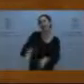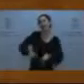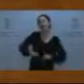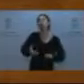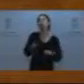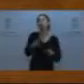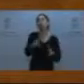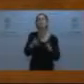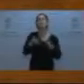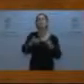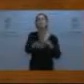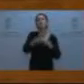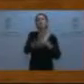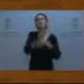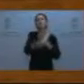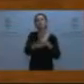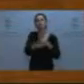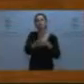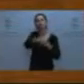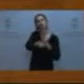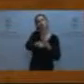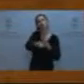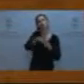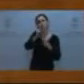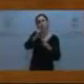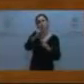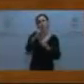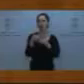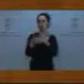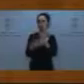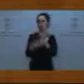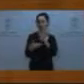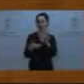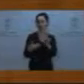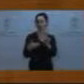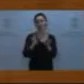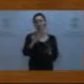durar entre 2 meses y 1 año, aunque en la práctica a veces la sentencia de adopción